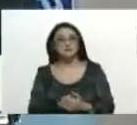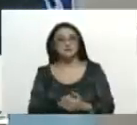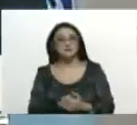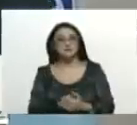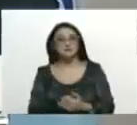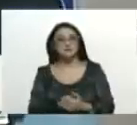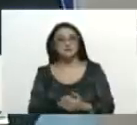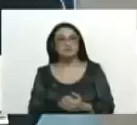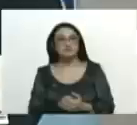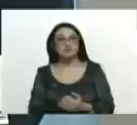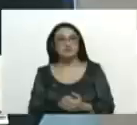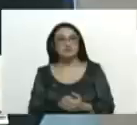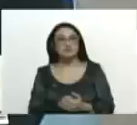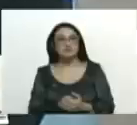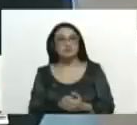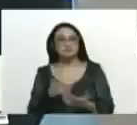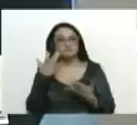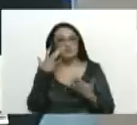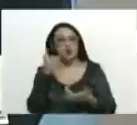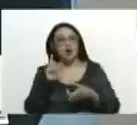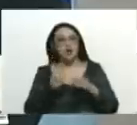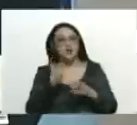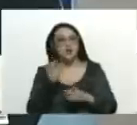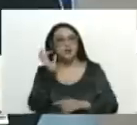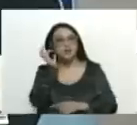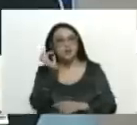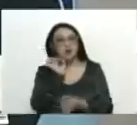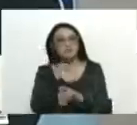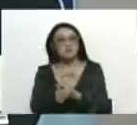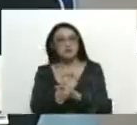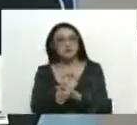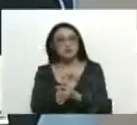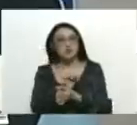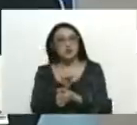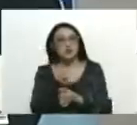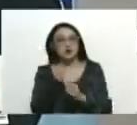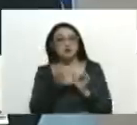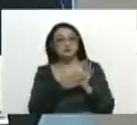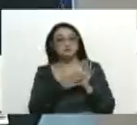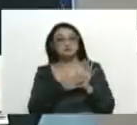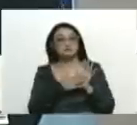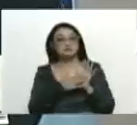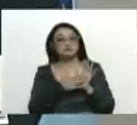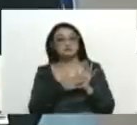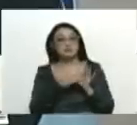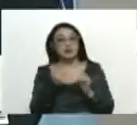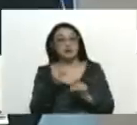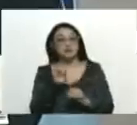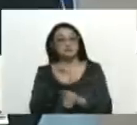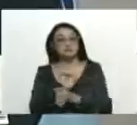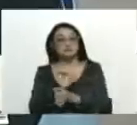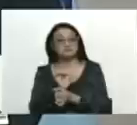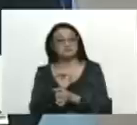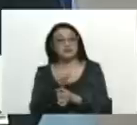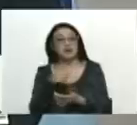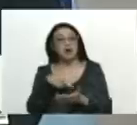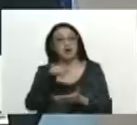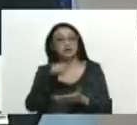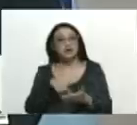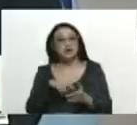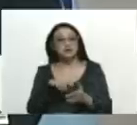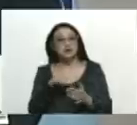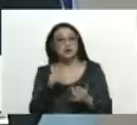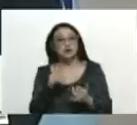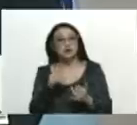ahí vemos como algunas de las mujeres detenidas tienen ese prontuario se les dio contrato totalmente